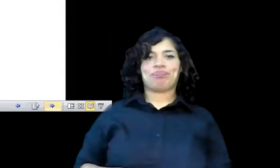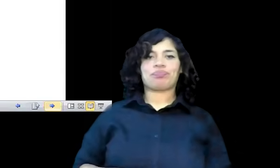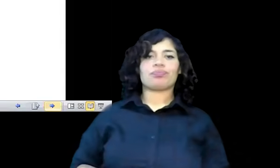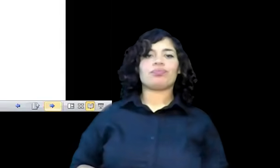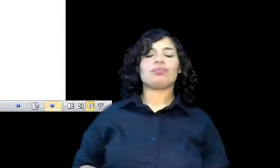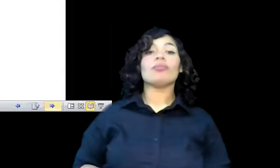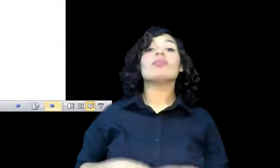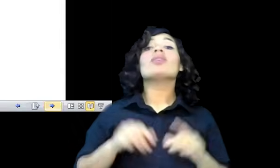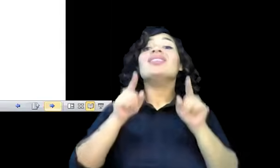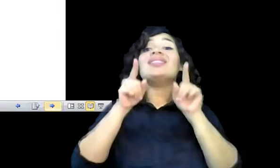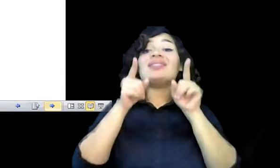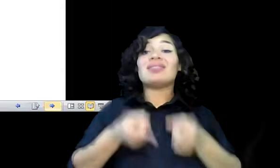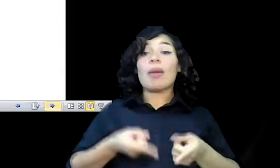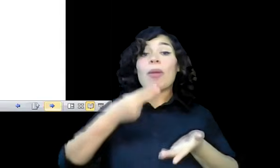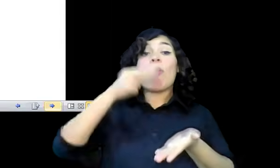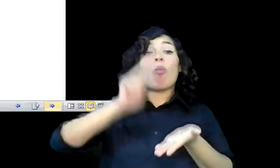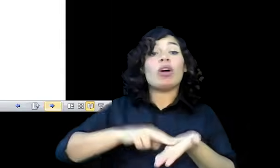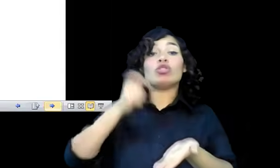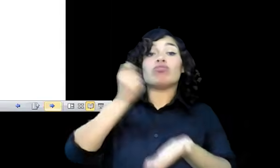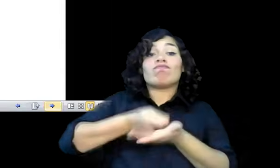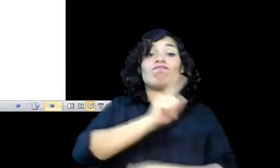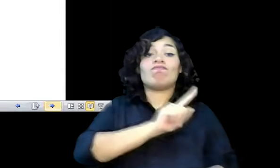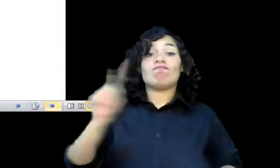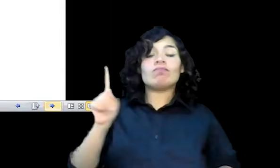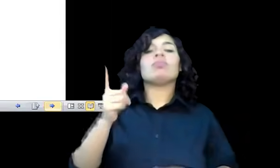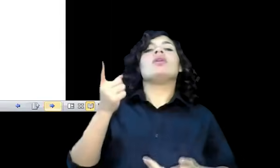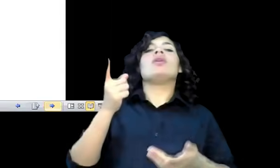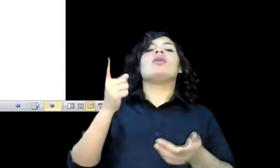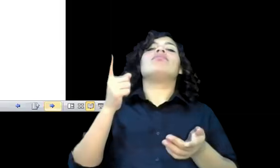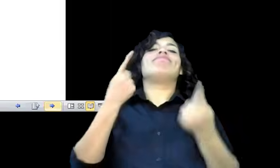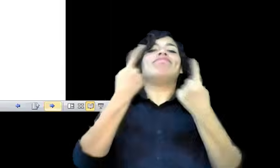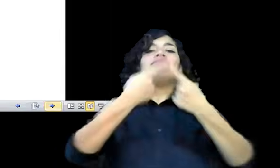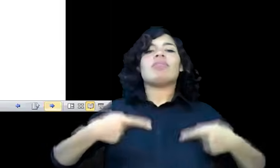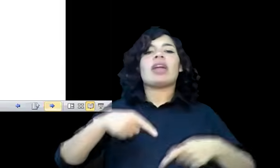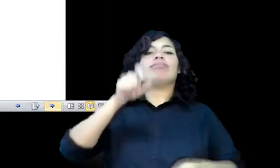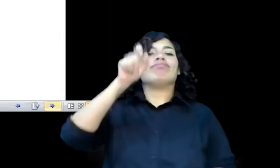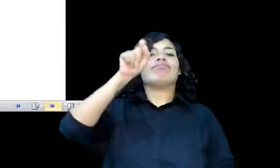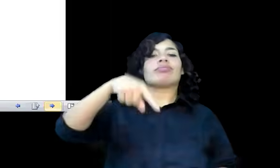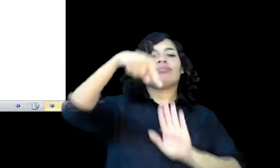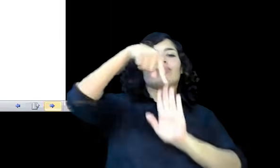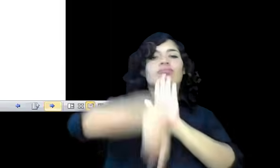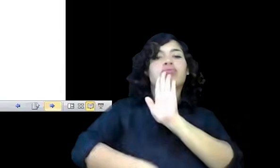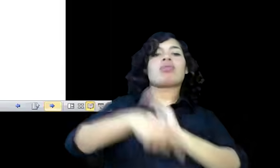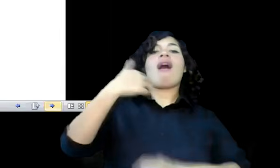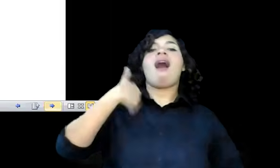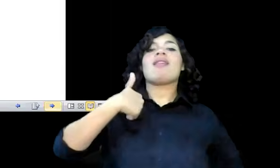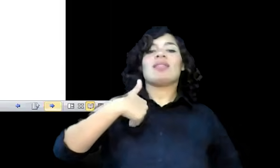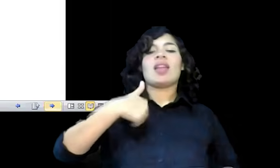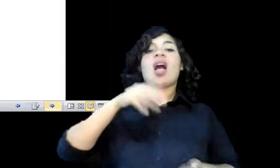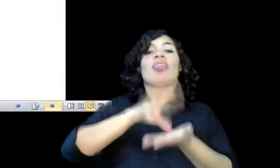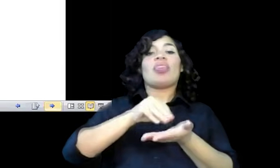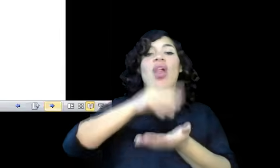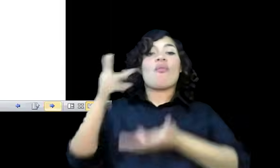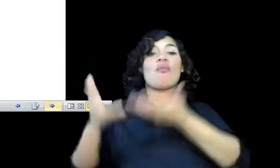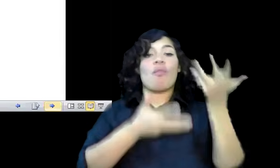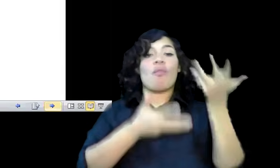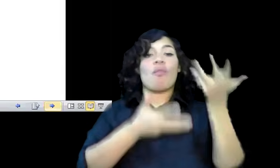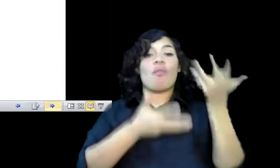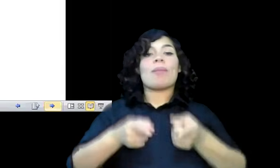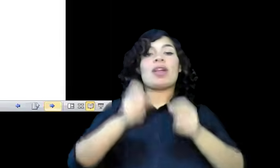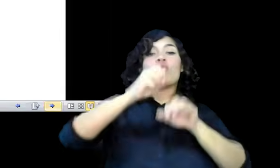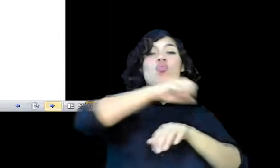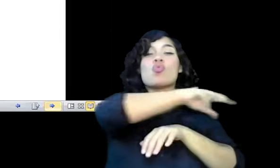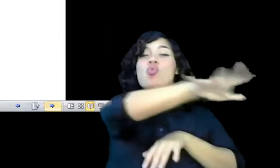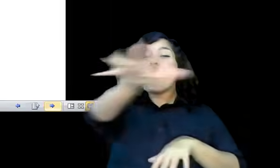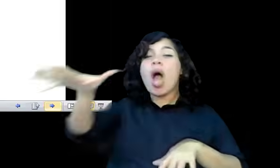También van a estar exentos todos los bienes situados en Tierra del Fuego, los inmuebles rurales, siempre y cuando